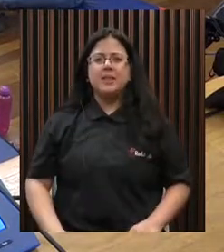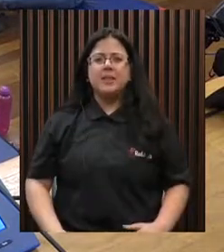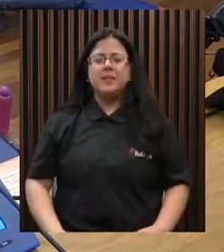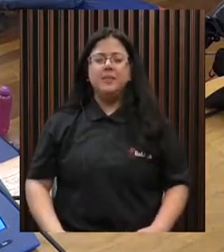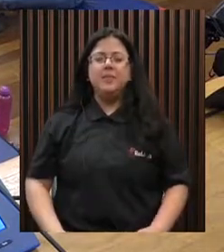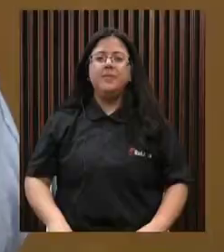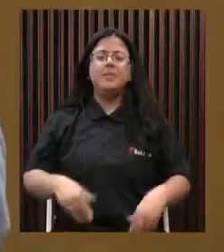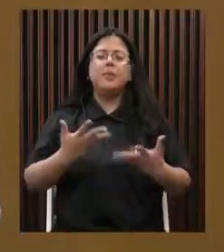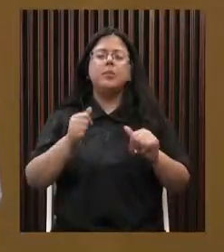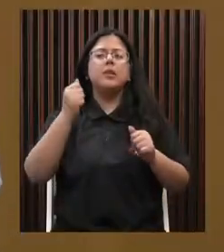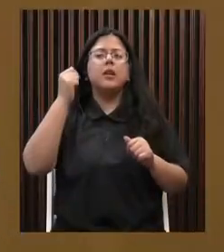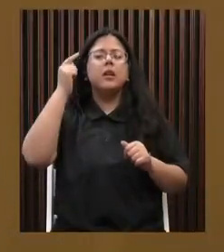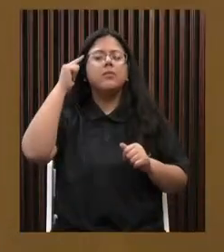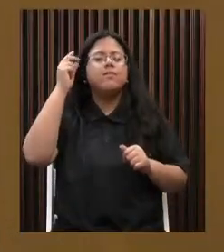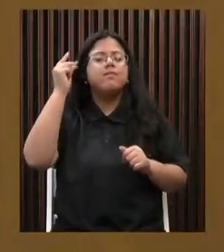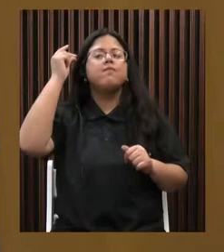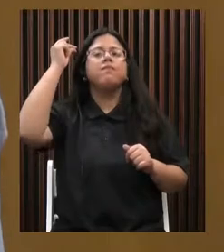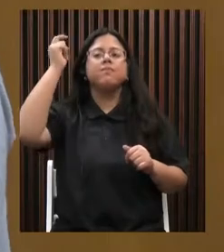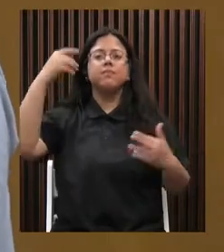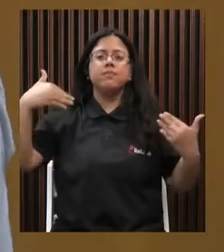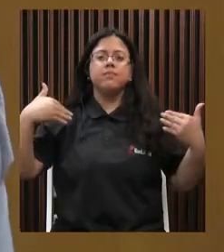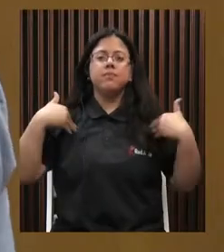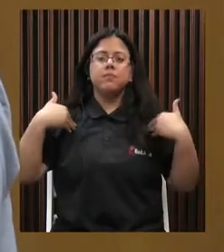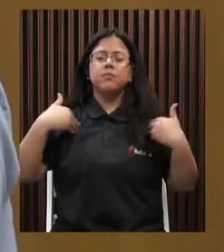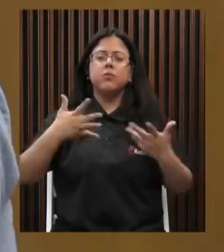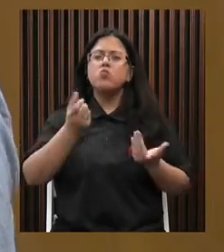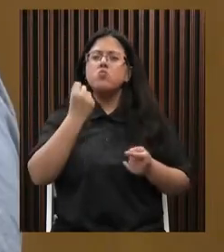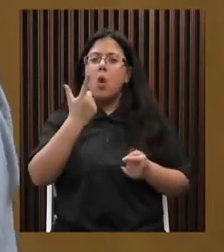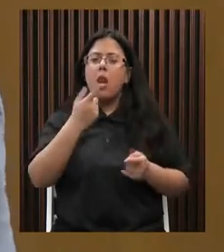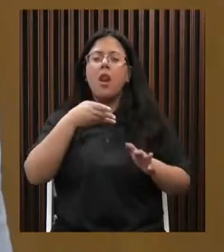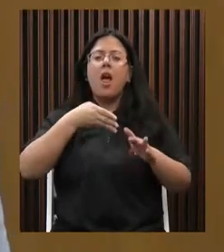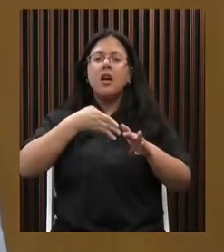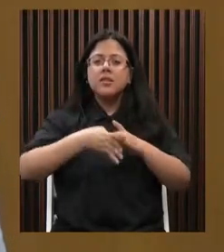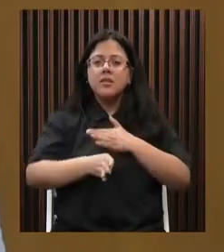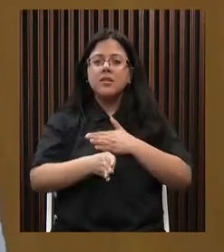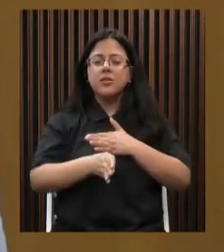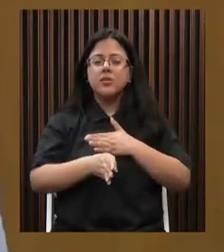revisar la idea de un ejercicio que se llama acceso a